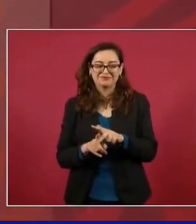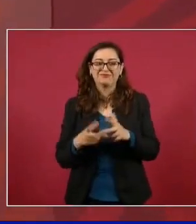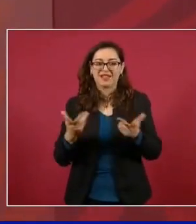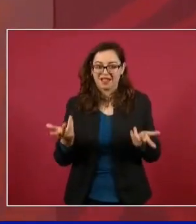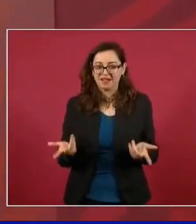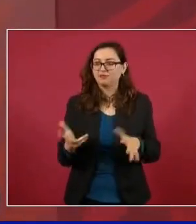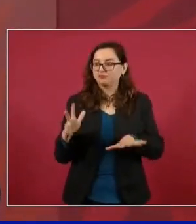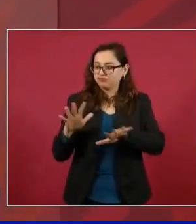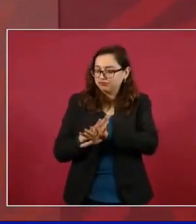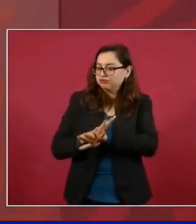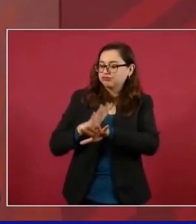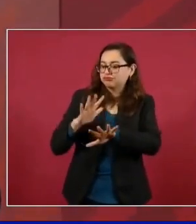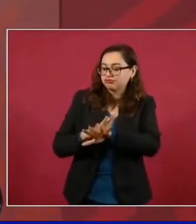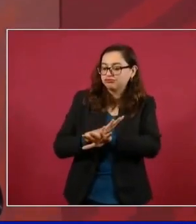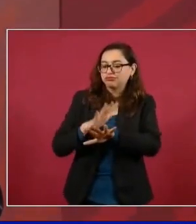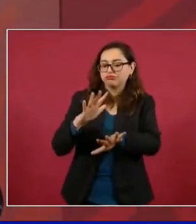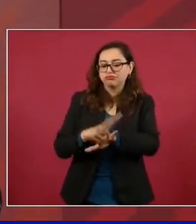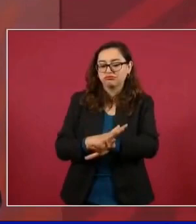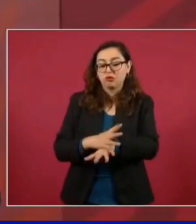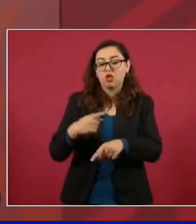Sin embargo, va a hacer falta